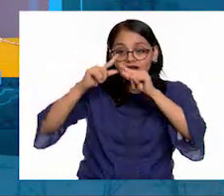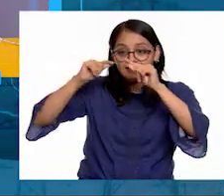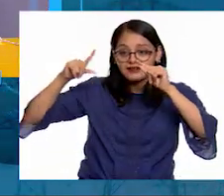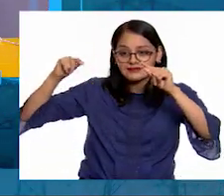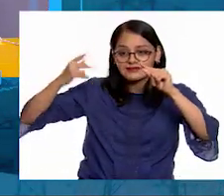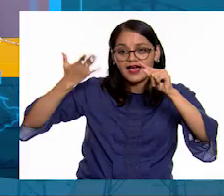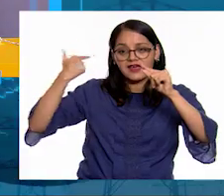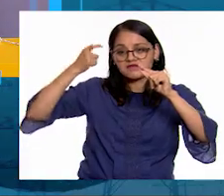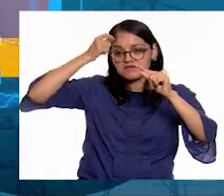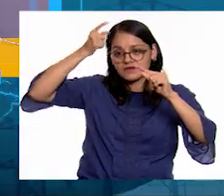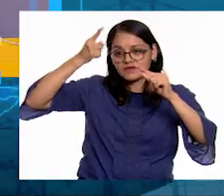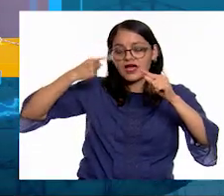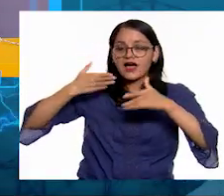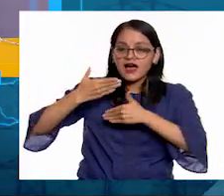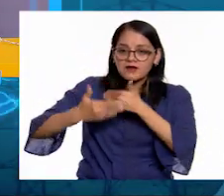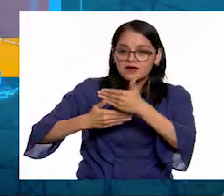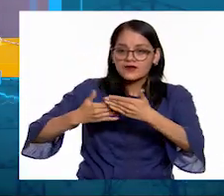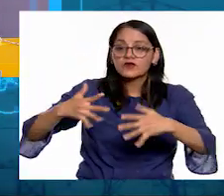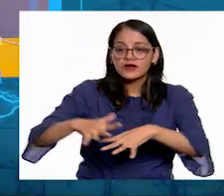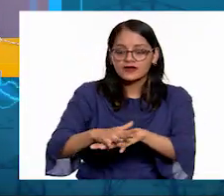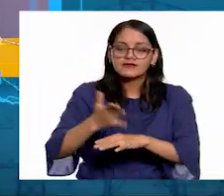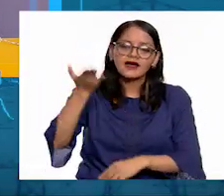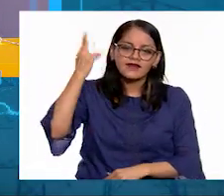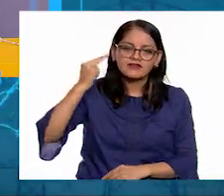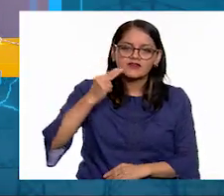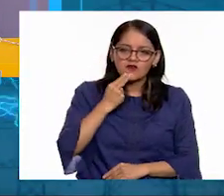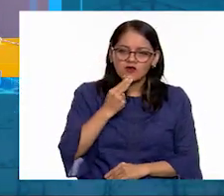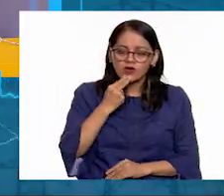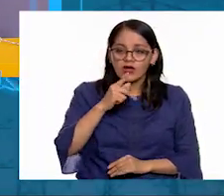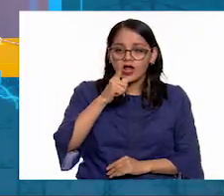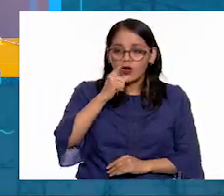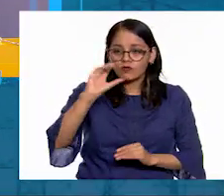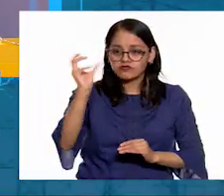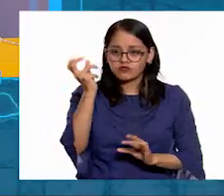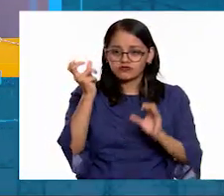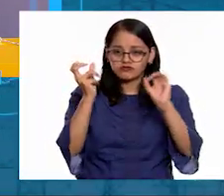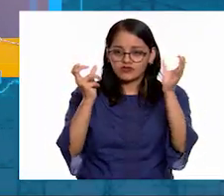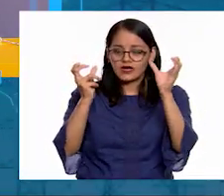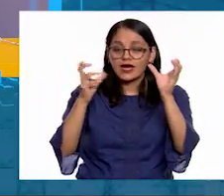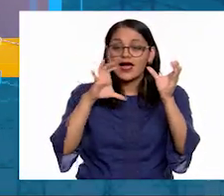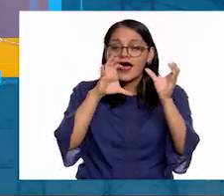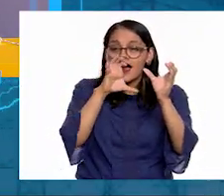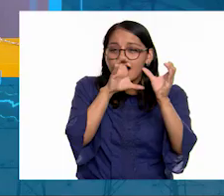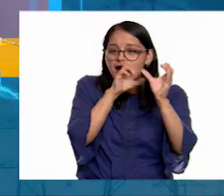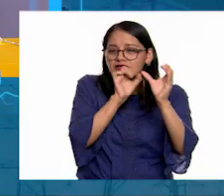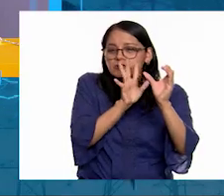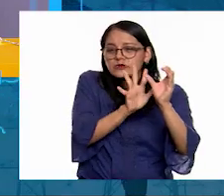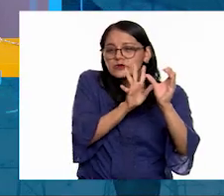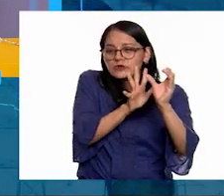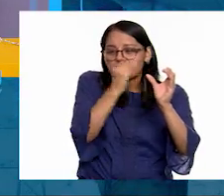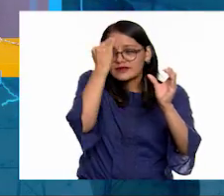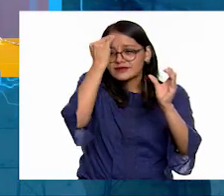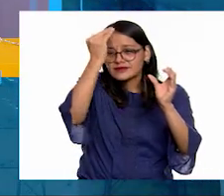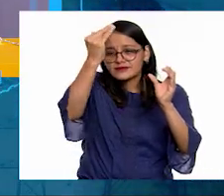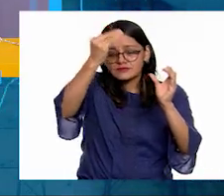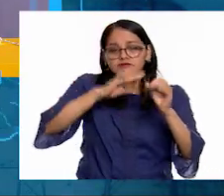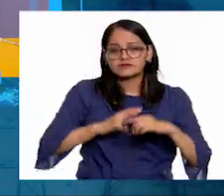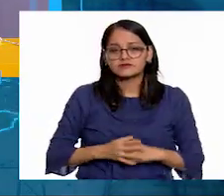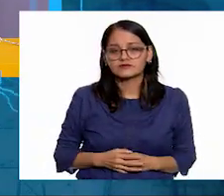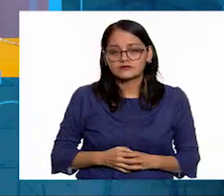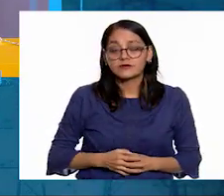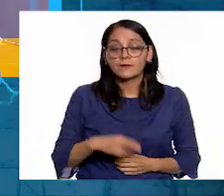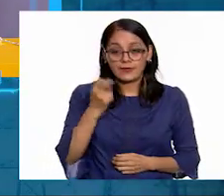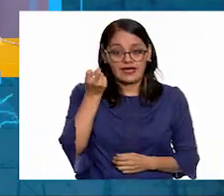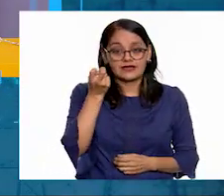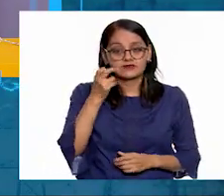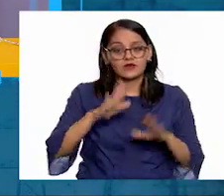creación. Por mucho tiempo, se utilizaron focos incandescentes que se calentaban si se dejaban encendidos mucho tiempo, lo